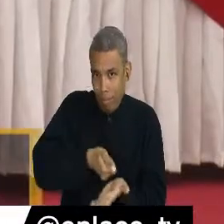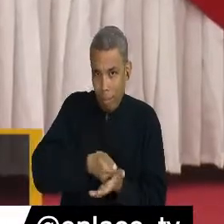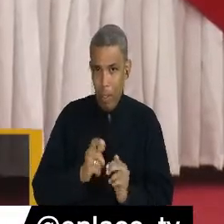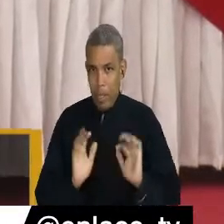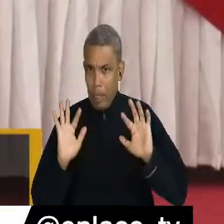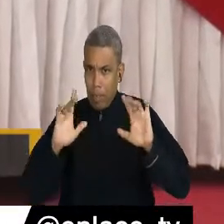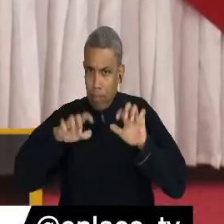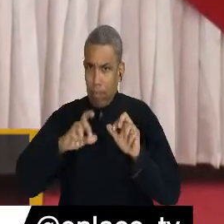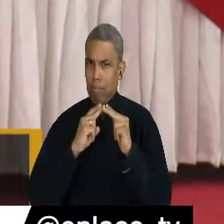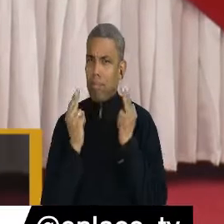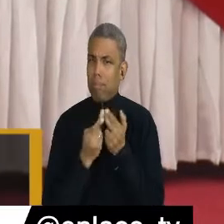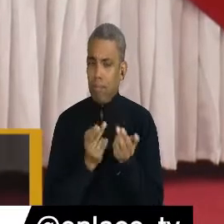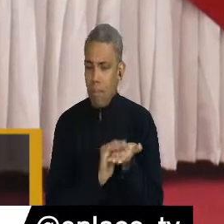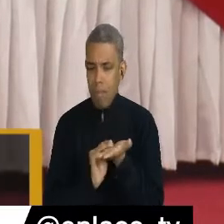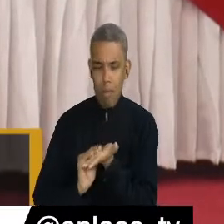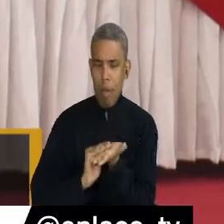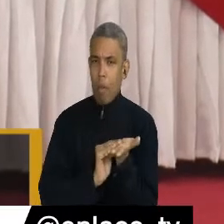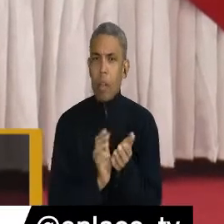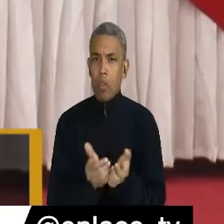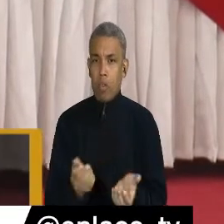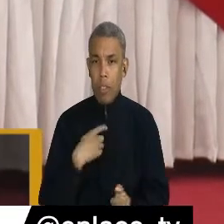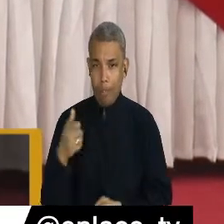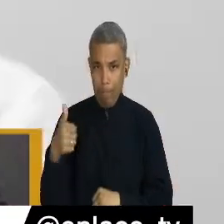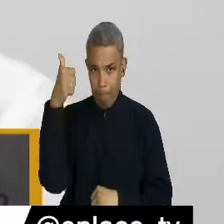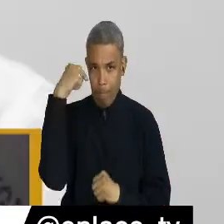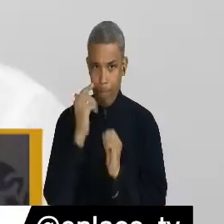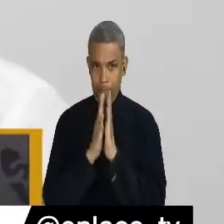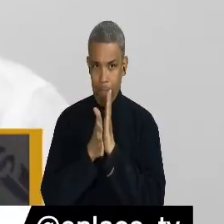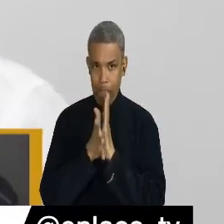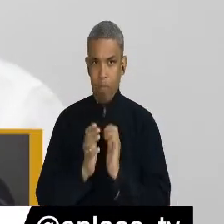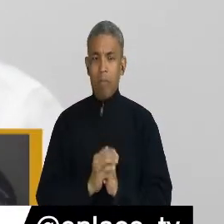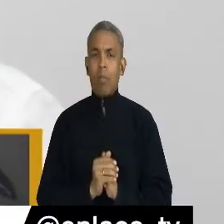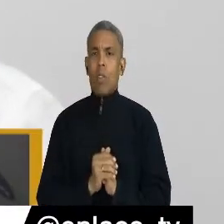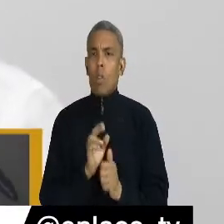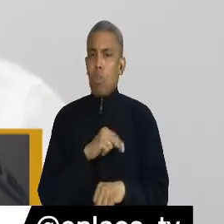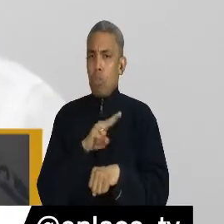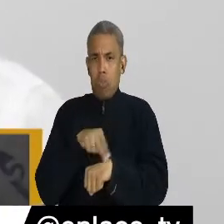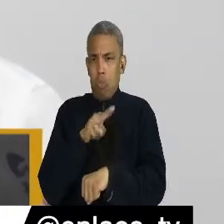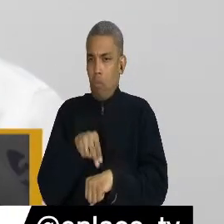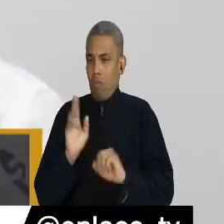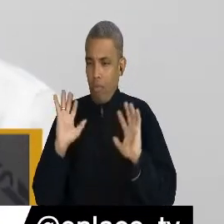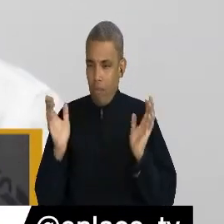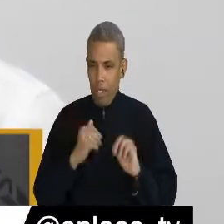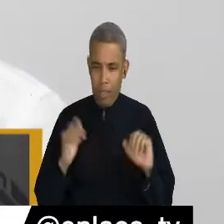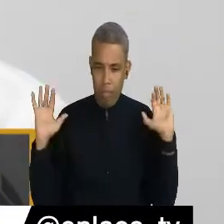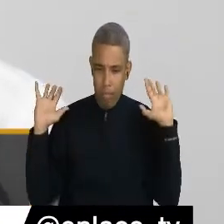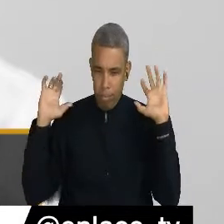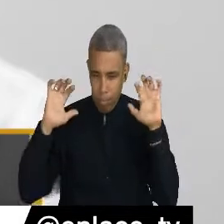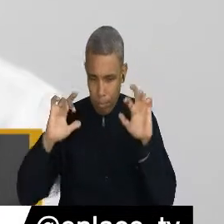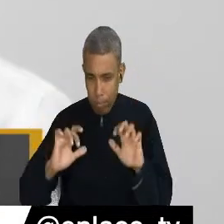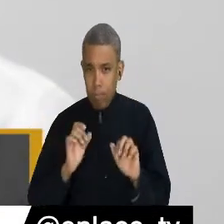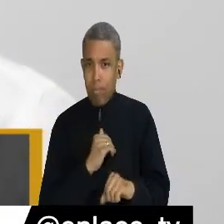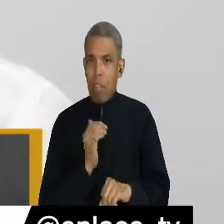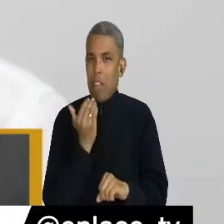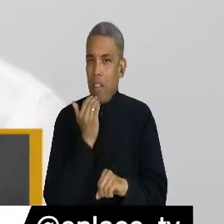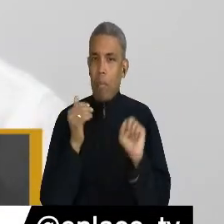refirió a lo que fue el desarrollo de la misma. La Asamblea se desarrolló en normal funcionamiento, se llevó a cabo el orden del